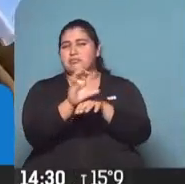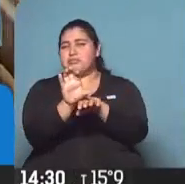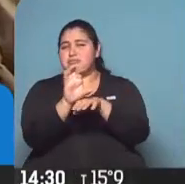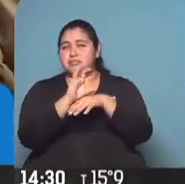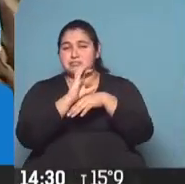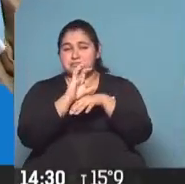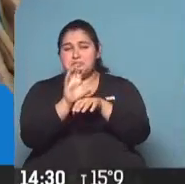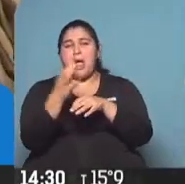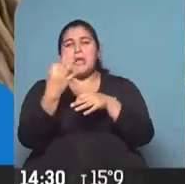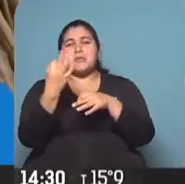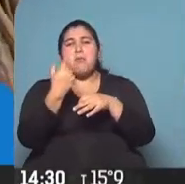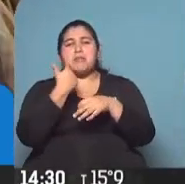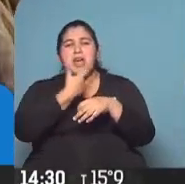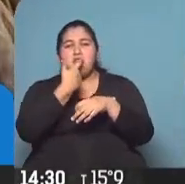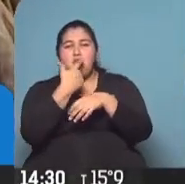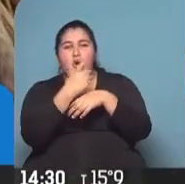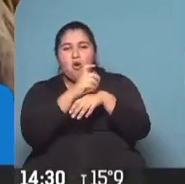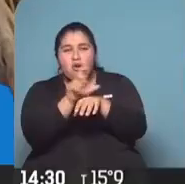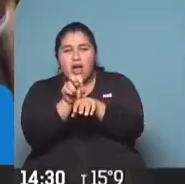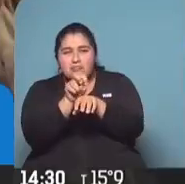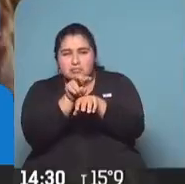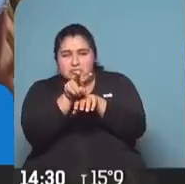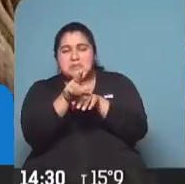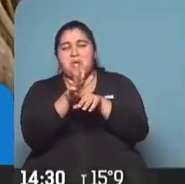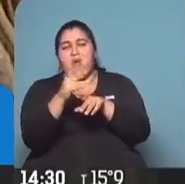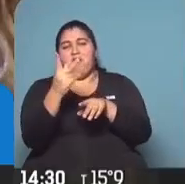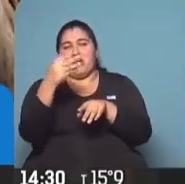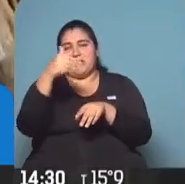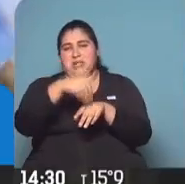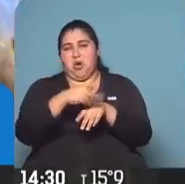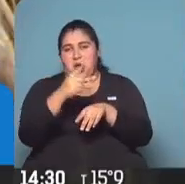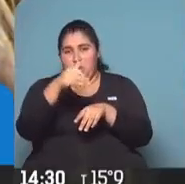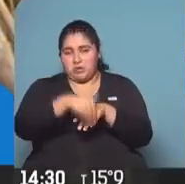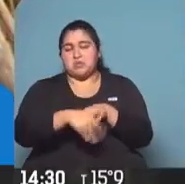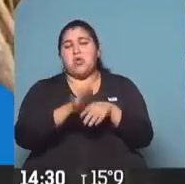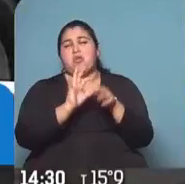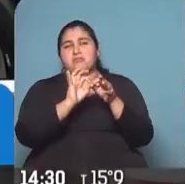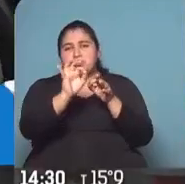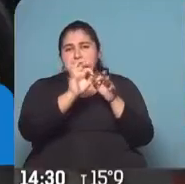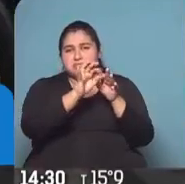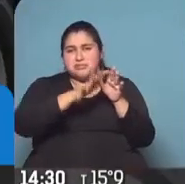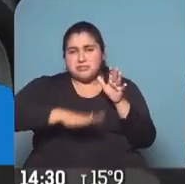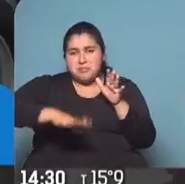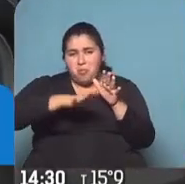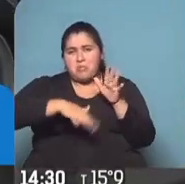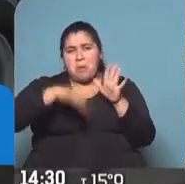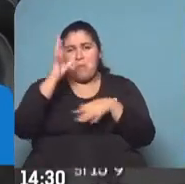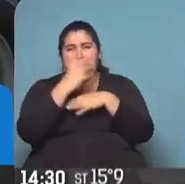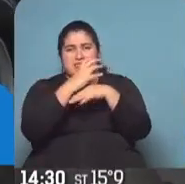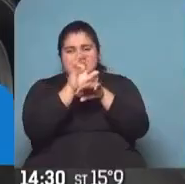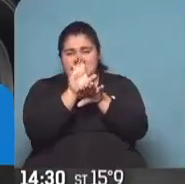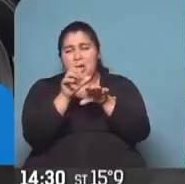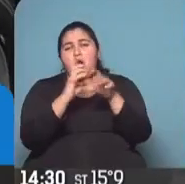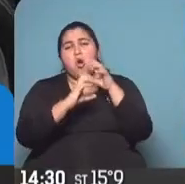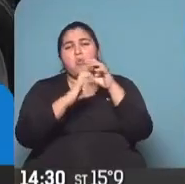con cámaras infrarrojas por un alcance de 5 kilómetros a la redonda desplegando una antena con equipo de comunicaciones